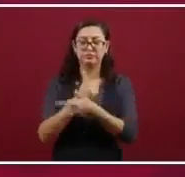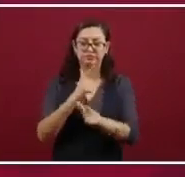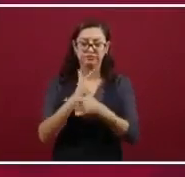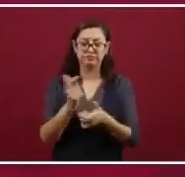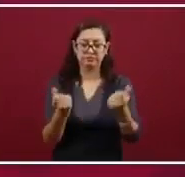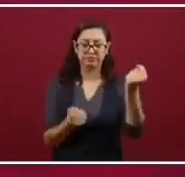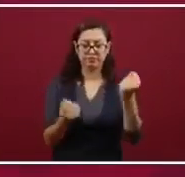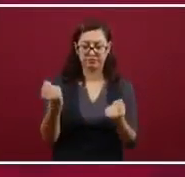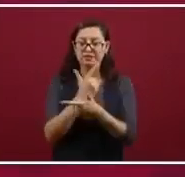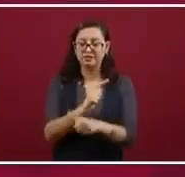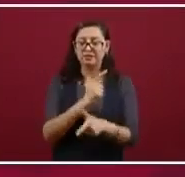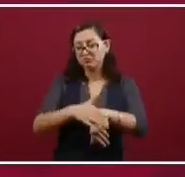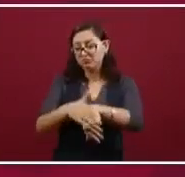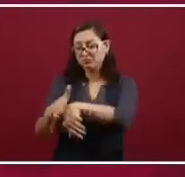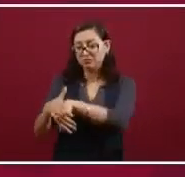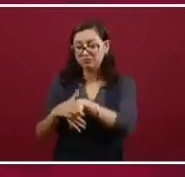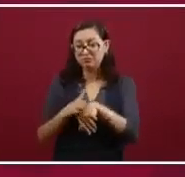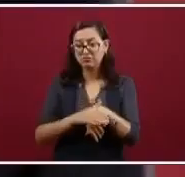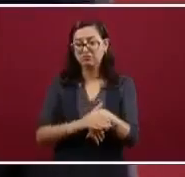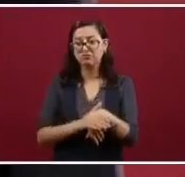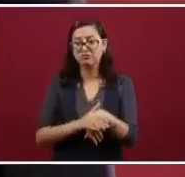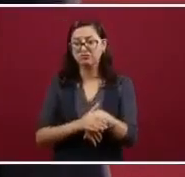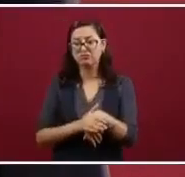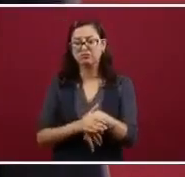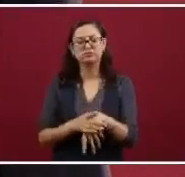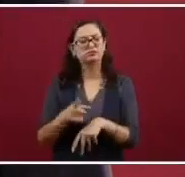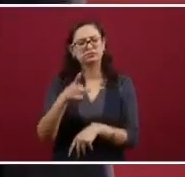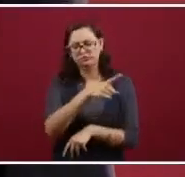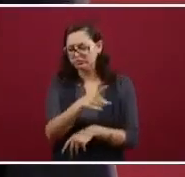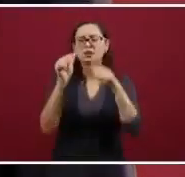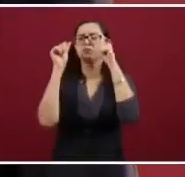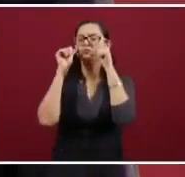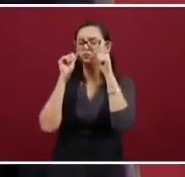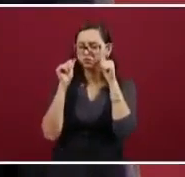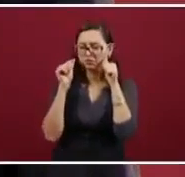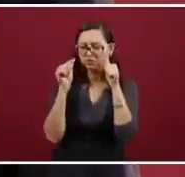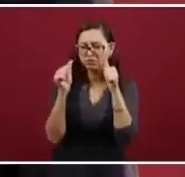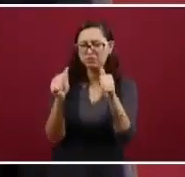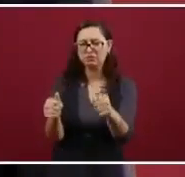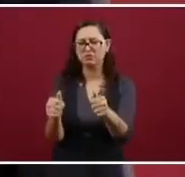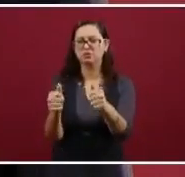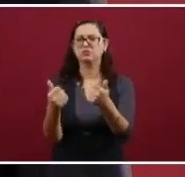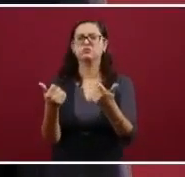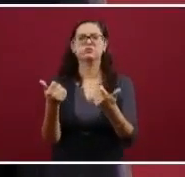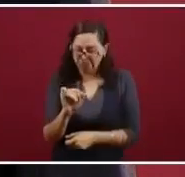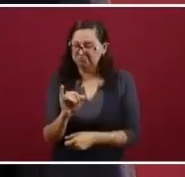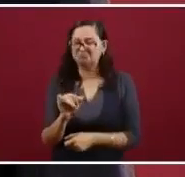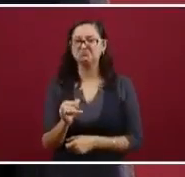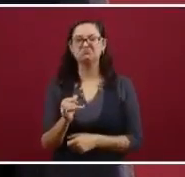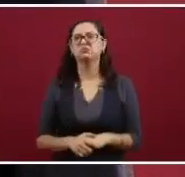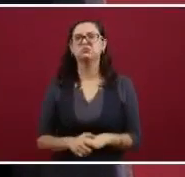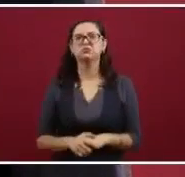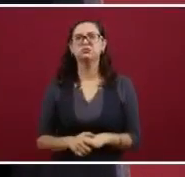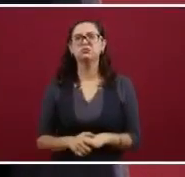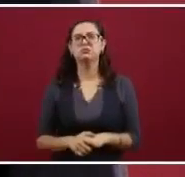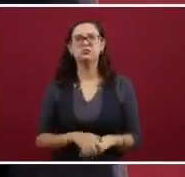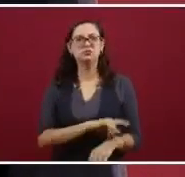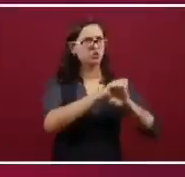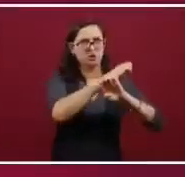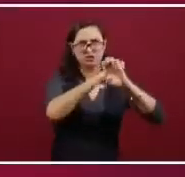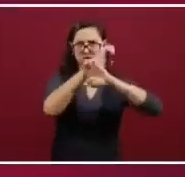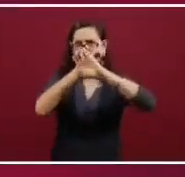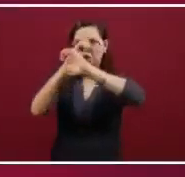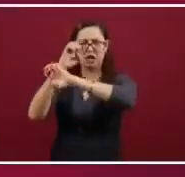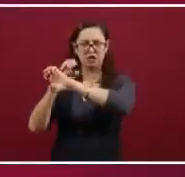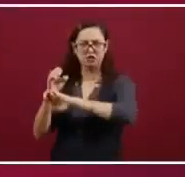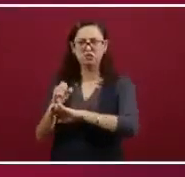volante, a taxistas, que van a ser siempre escuchados, atendidos por los gobiernos